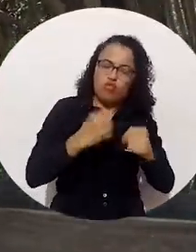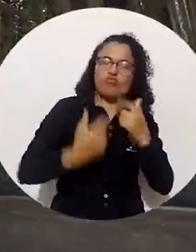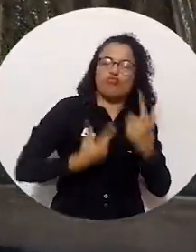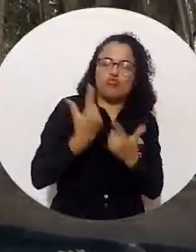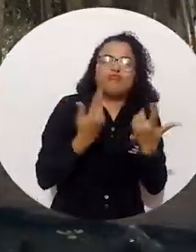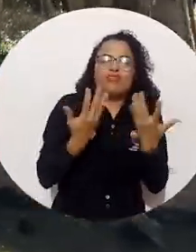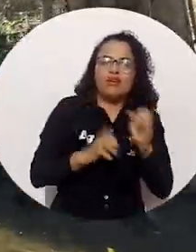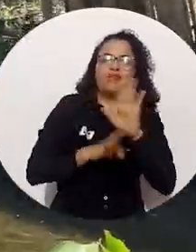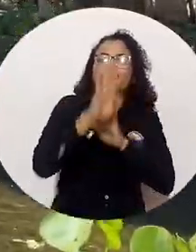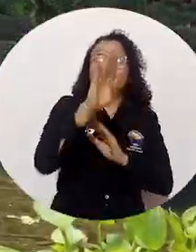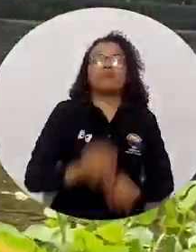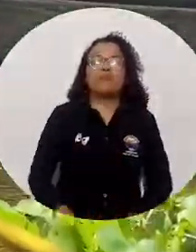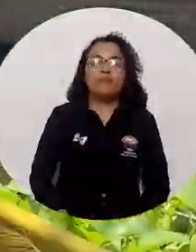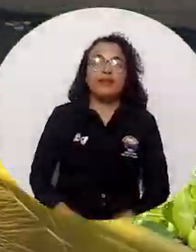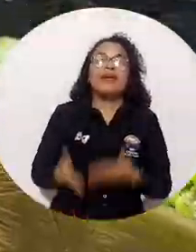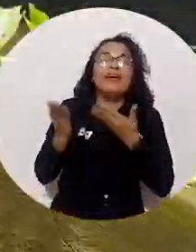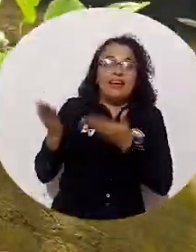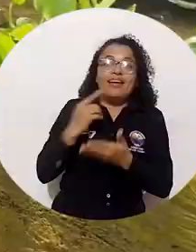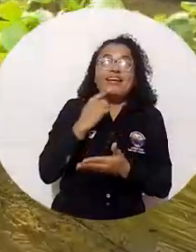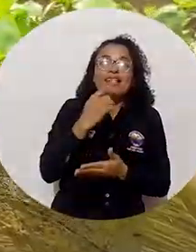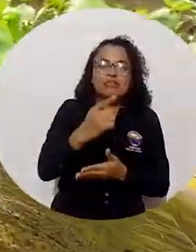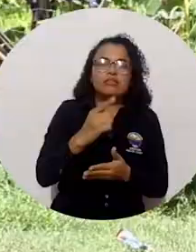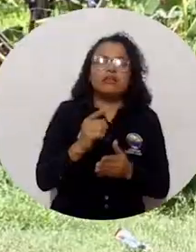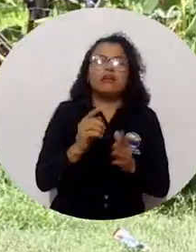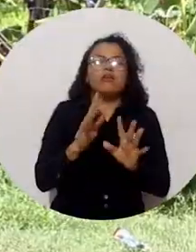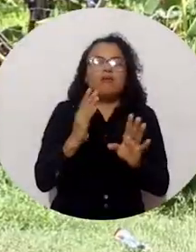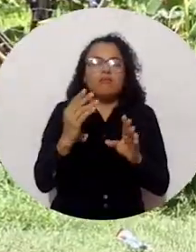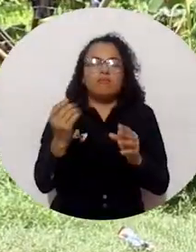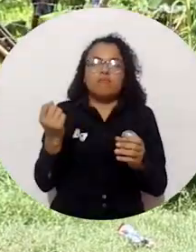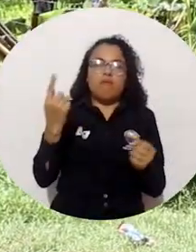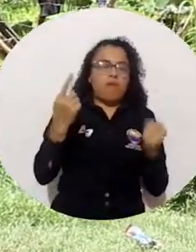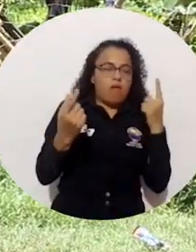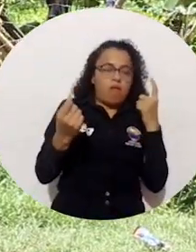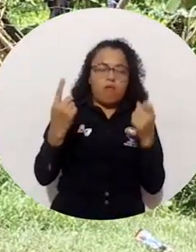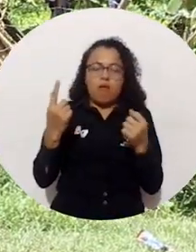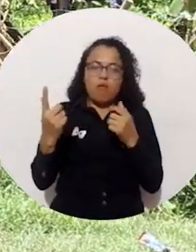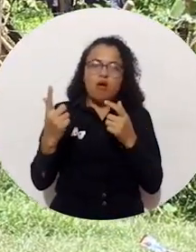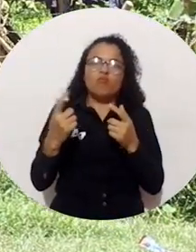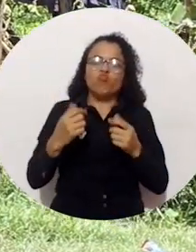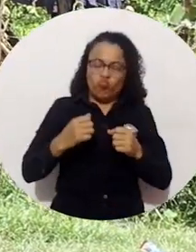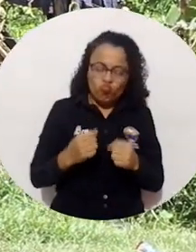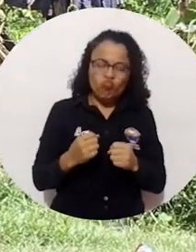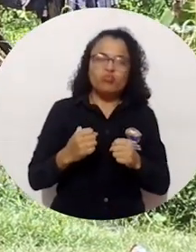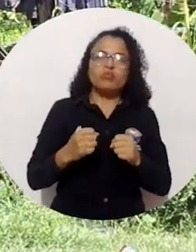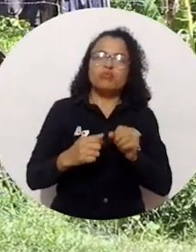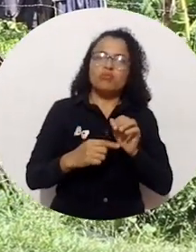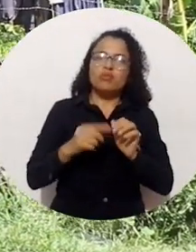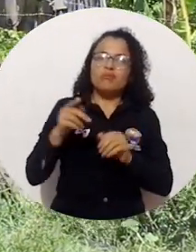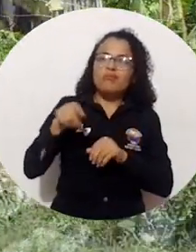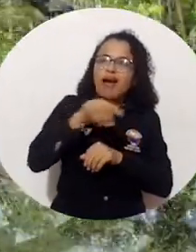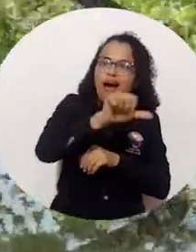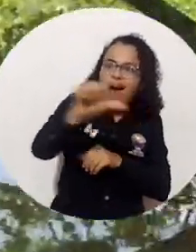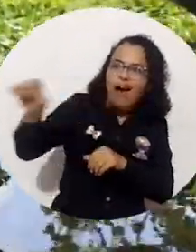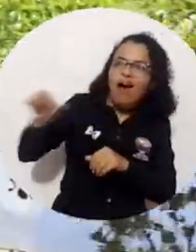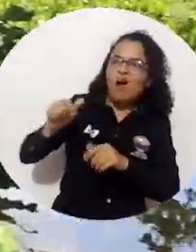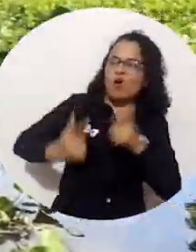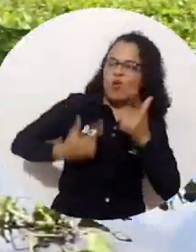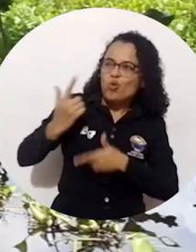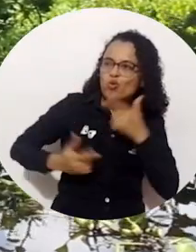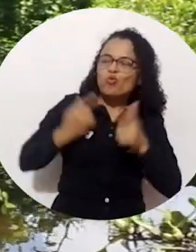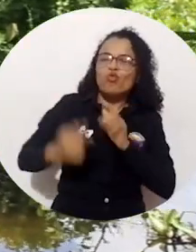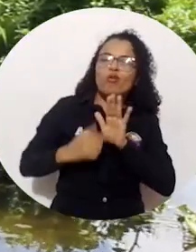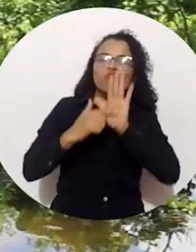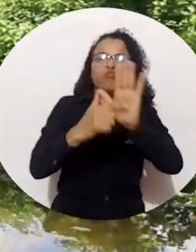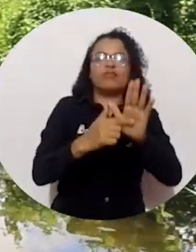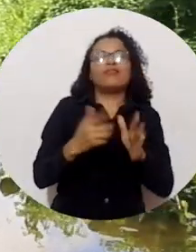adelante. Hoy Minelvis puede decir a boca llena que pese a las dificultades, también ha representado la voz de su pueblo y sus mujeres luchadoras